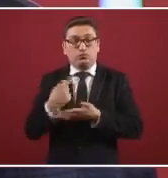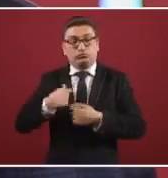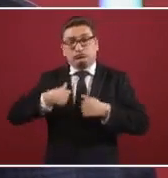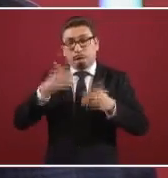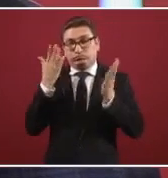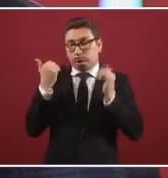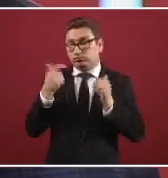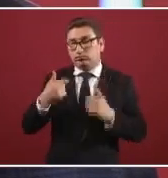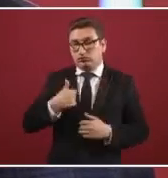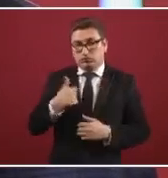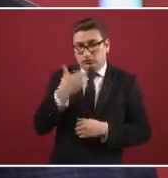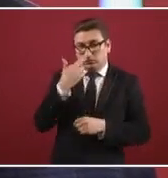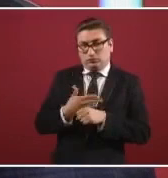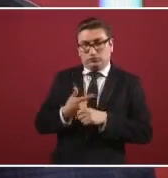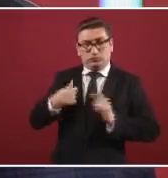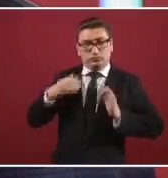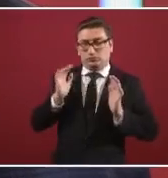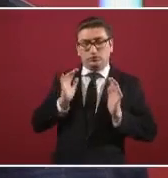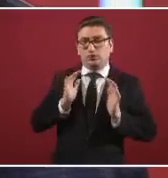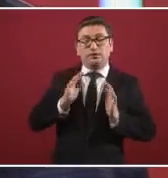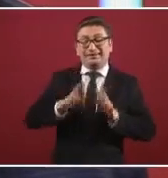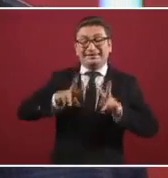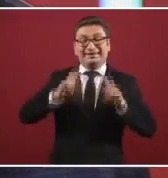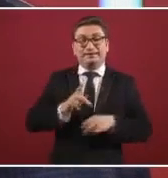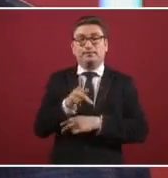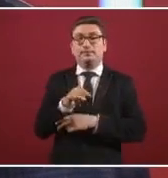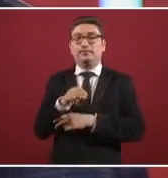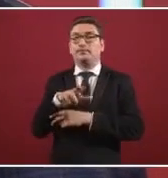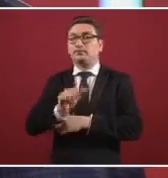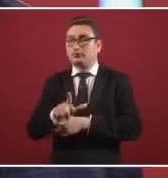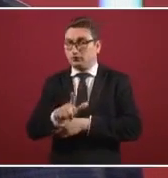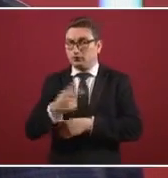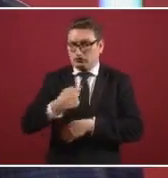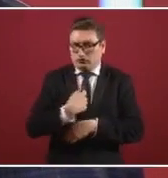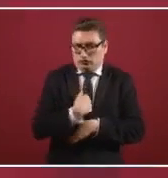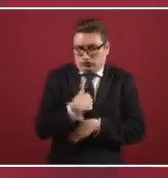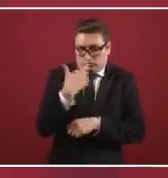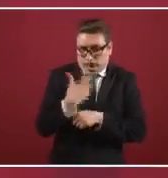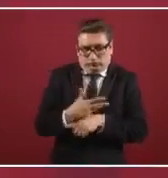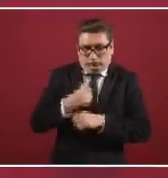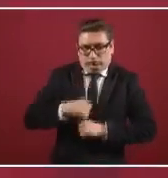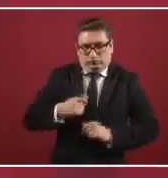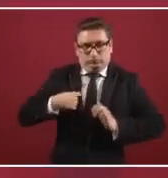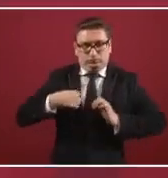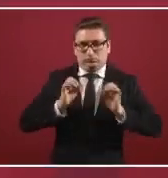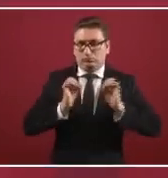En consecuencia, el tema de carácter penal no me compete en lo más mínimo.